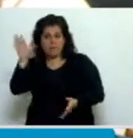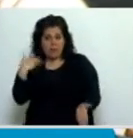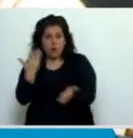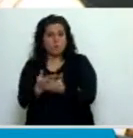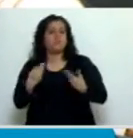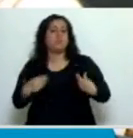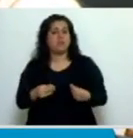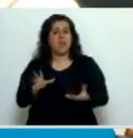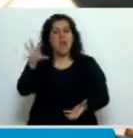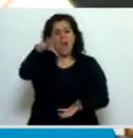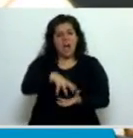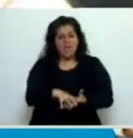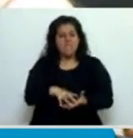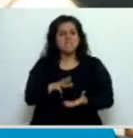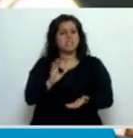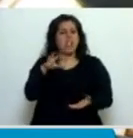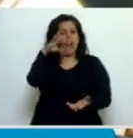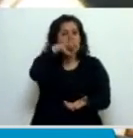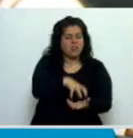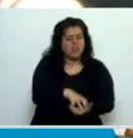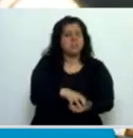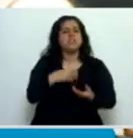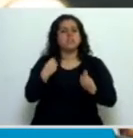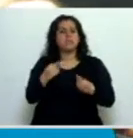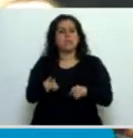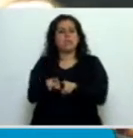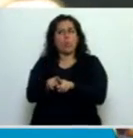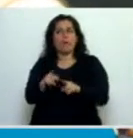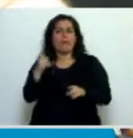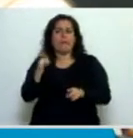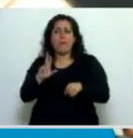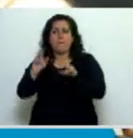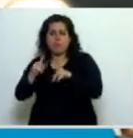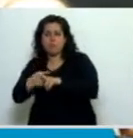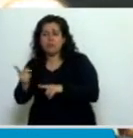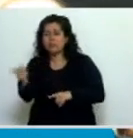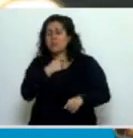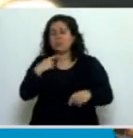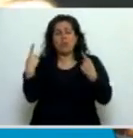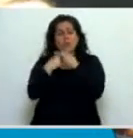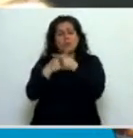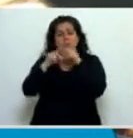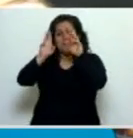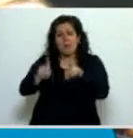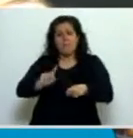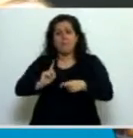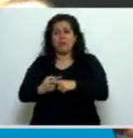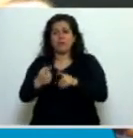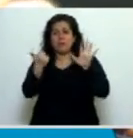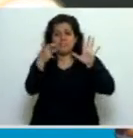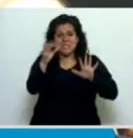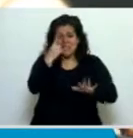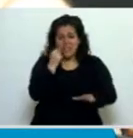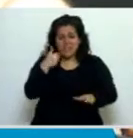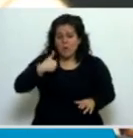una agencia de colocaciones. Nosotros queremos discutir política. Queremos discutir política a 60 días de un gobierno que se